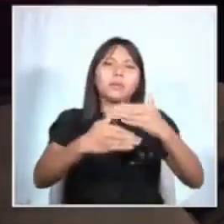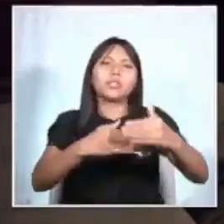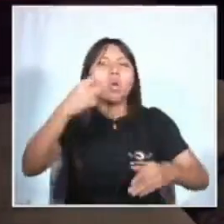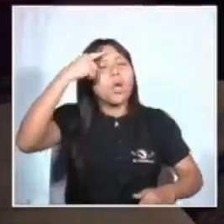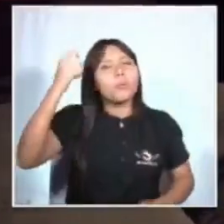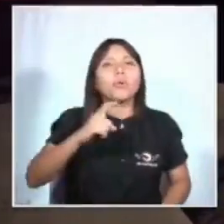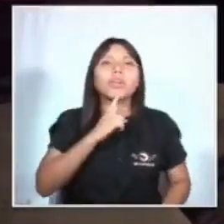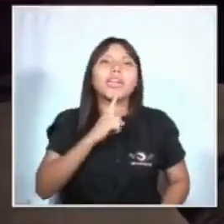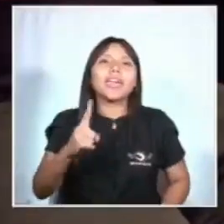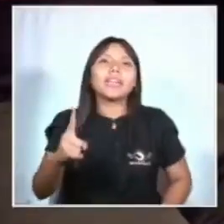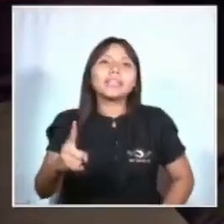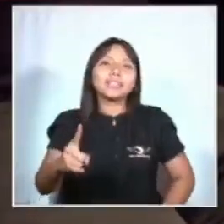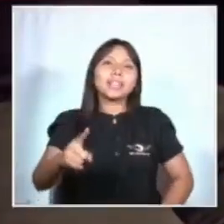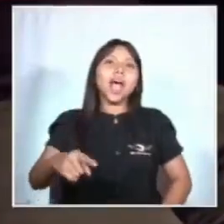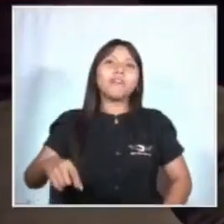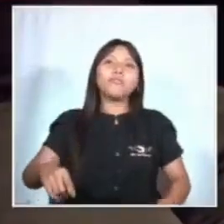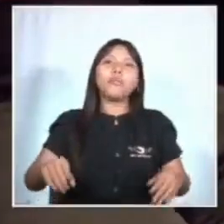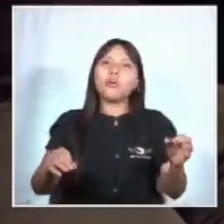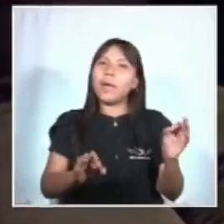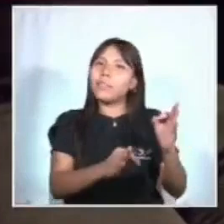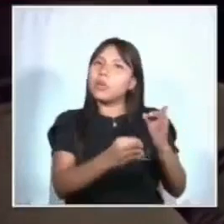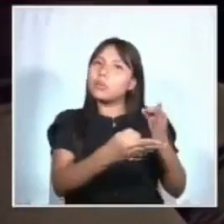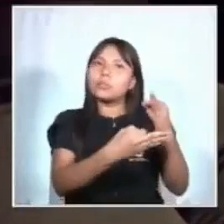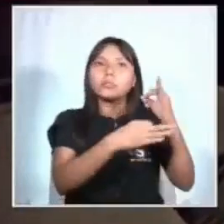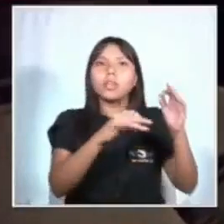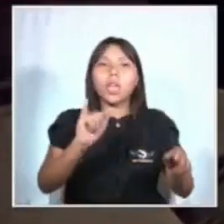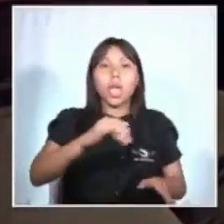estás gestando, dice el Todopoderoso,